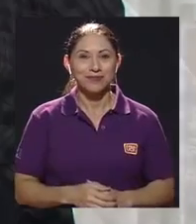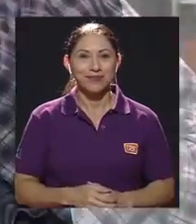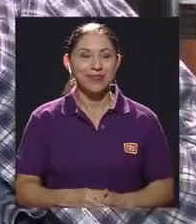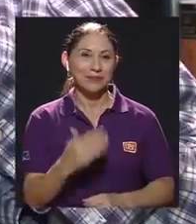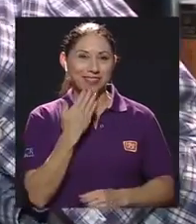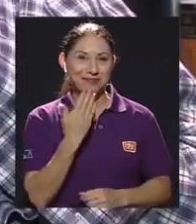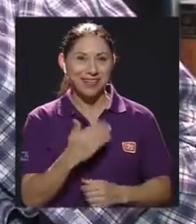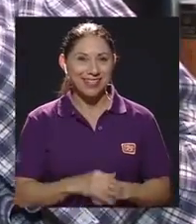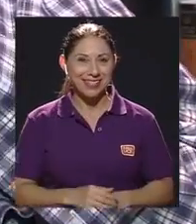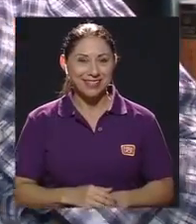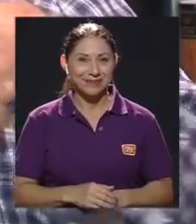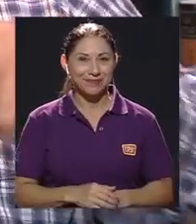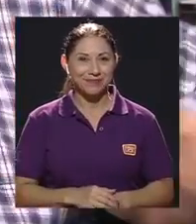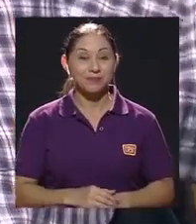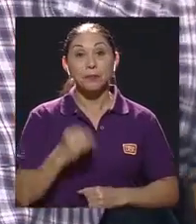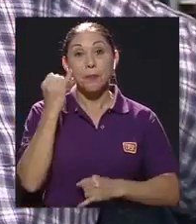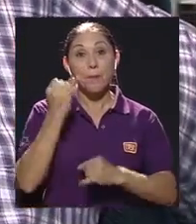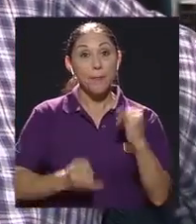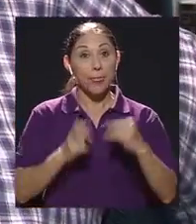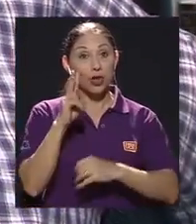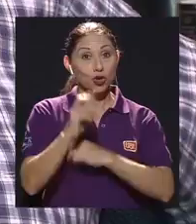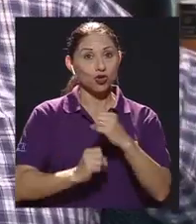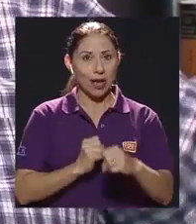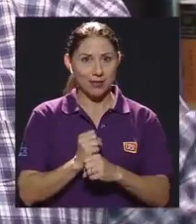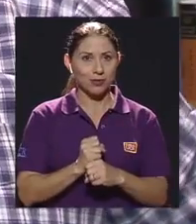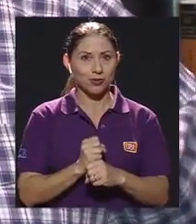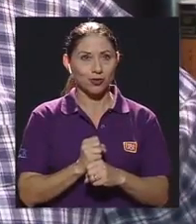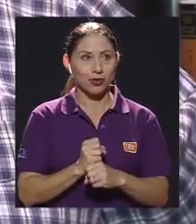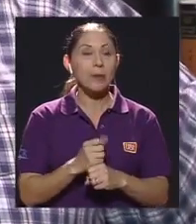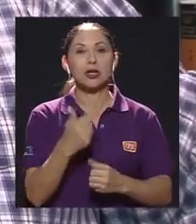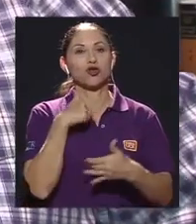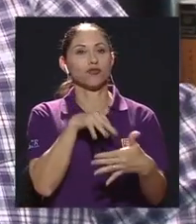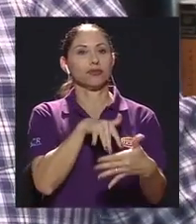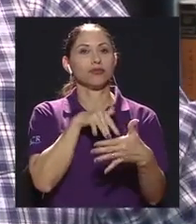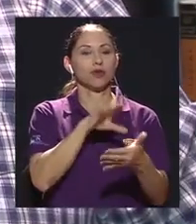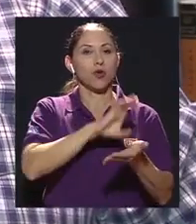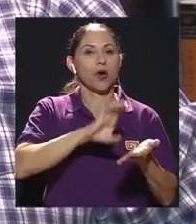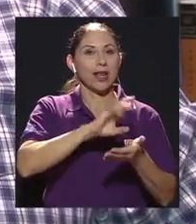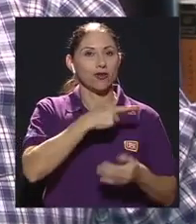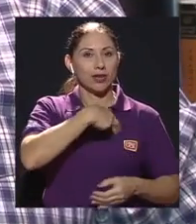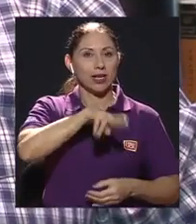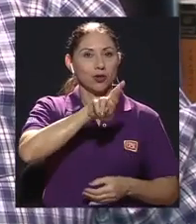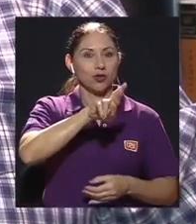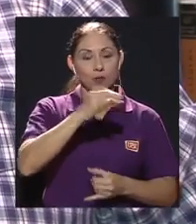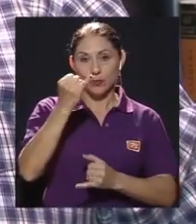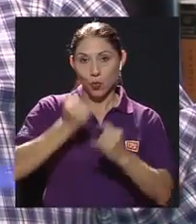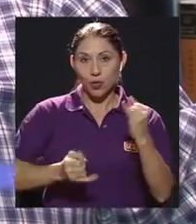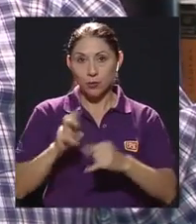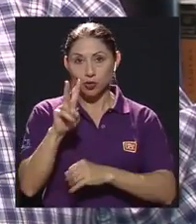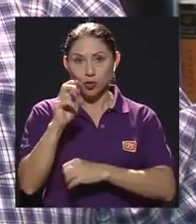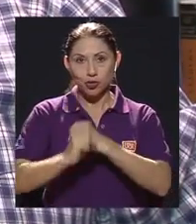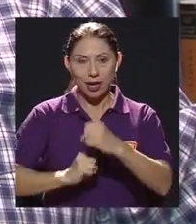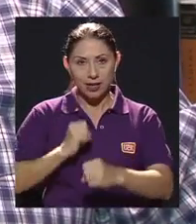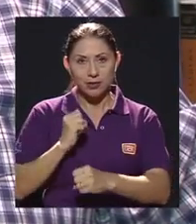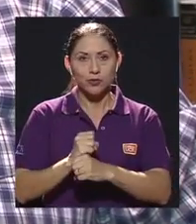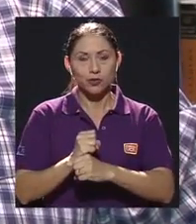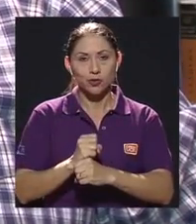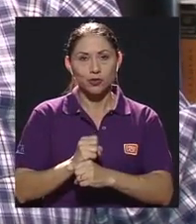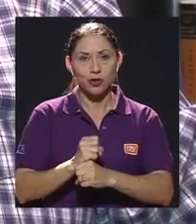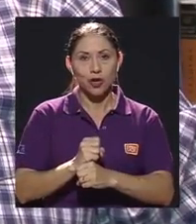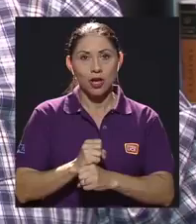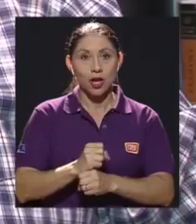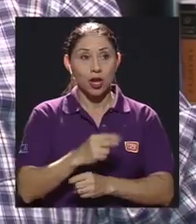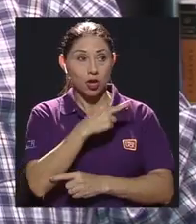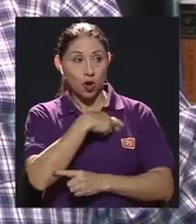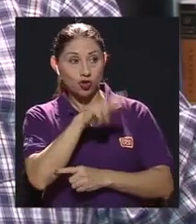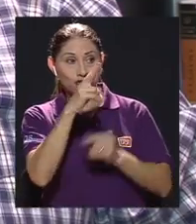gracias. Los últimos 2 años, yo estaba en un colegio religioso, y los últimos 2 años los religiosos